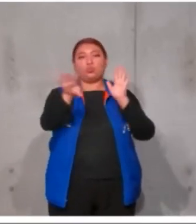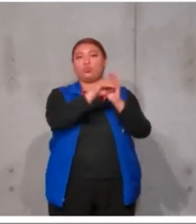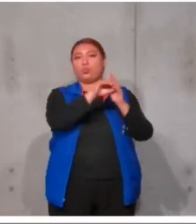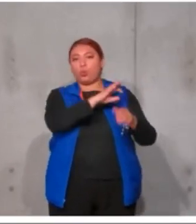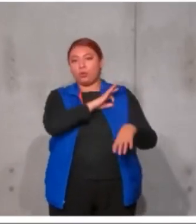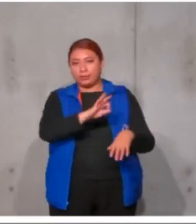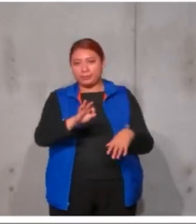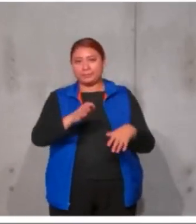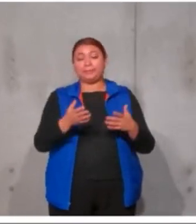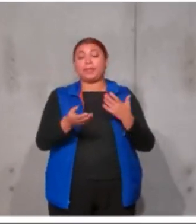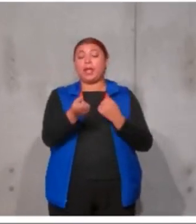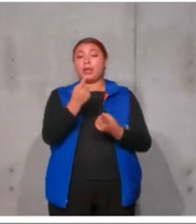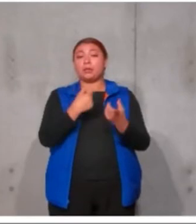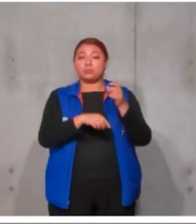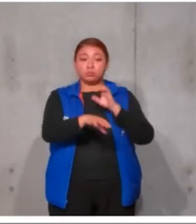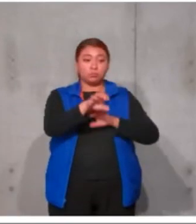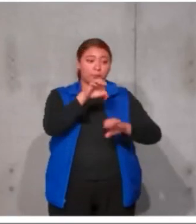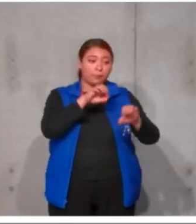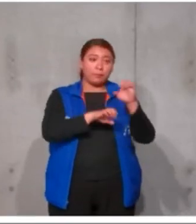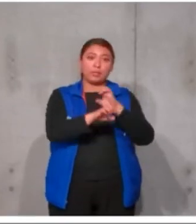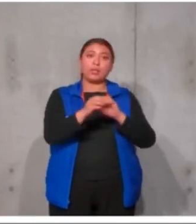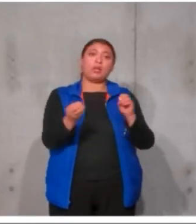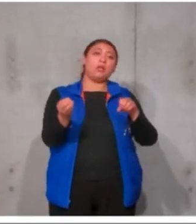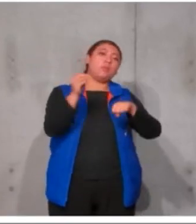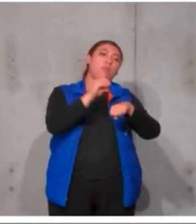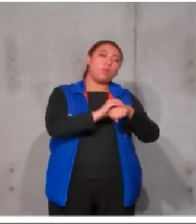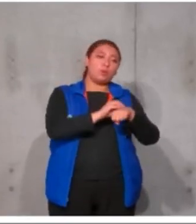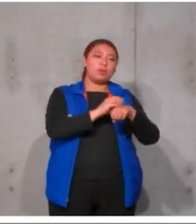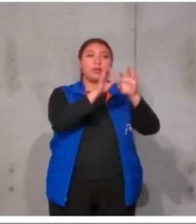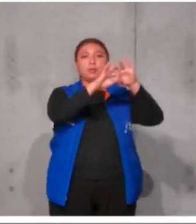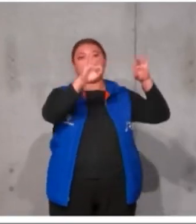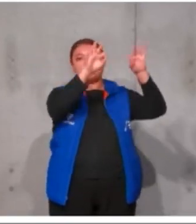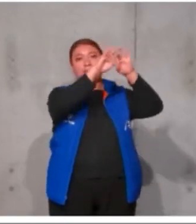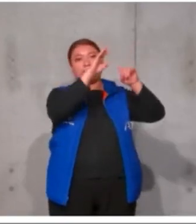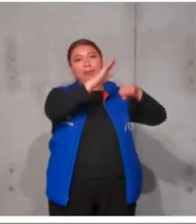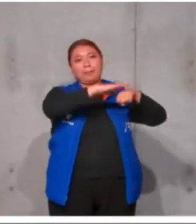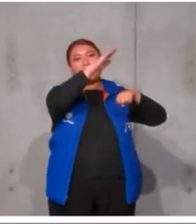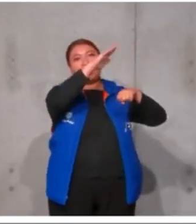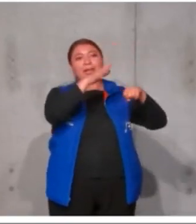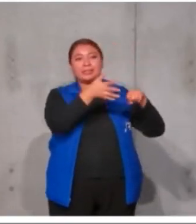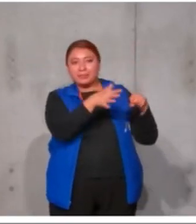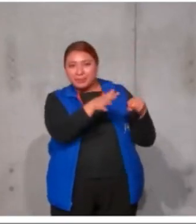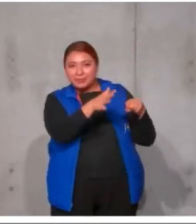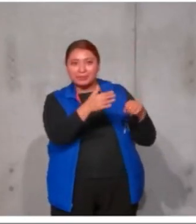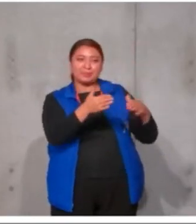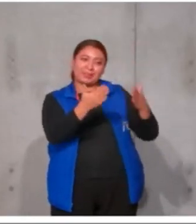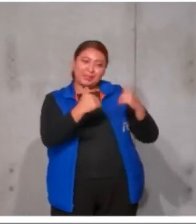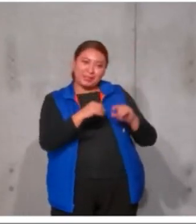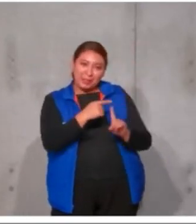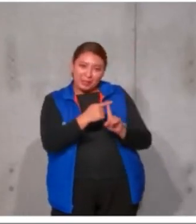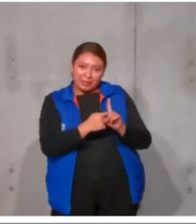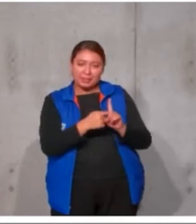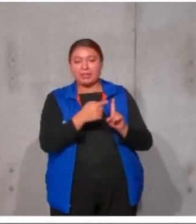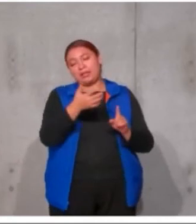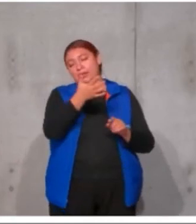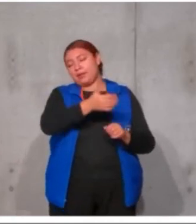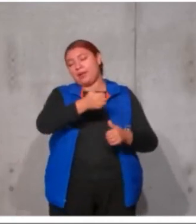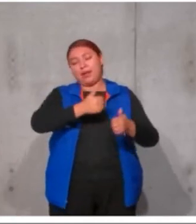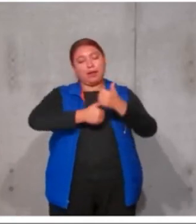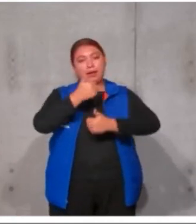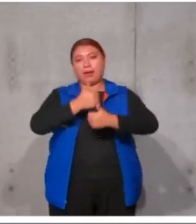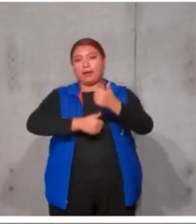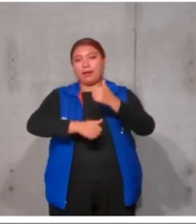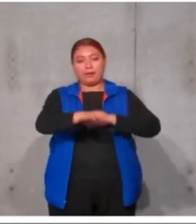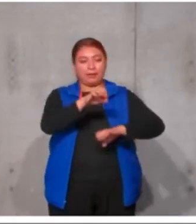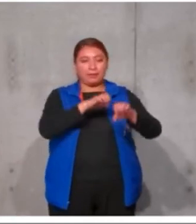matriz. Hay empresas que los ponen en asuntos de relevancia alta, relevancia media y relevancia baja. O sea,